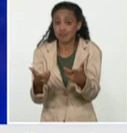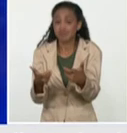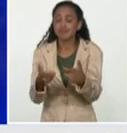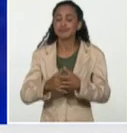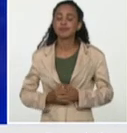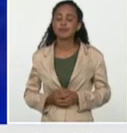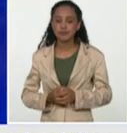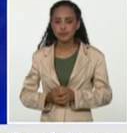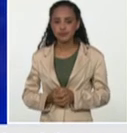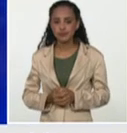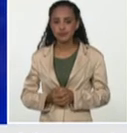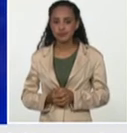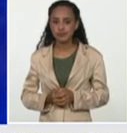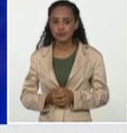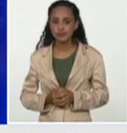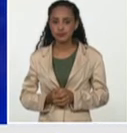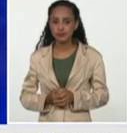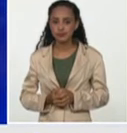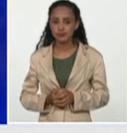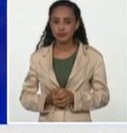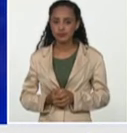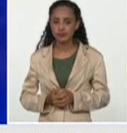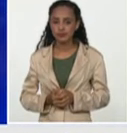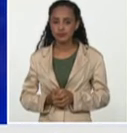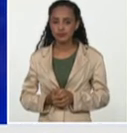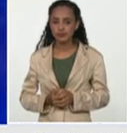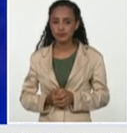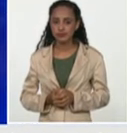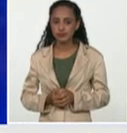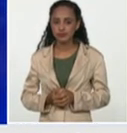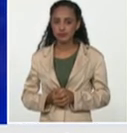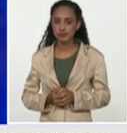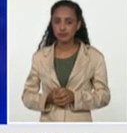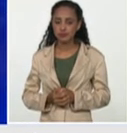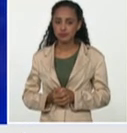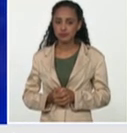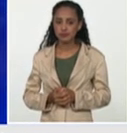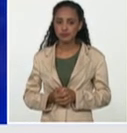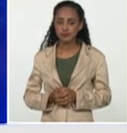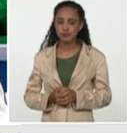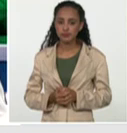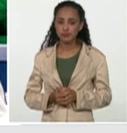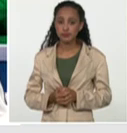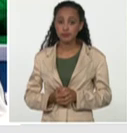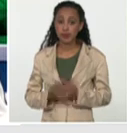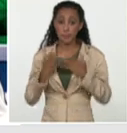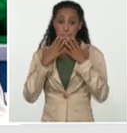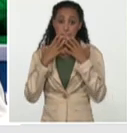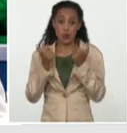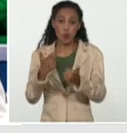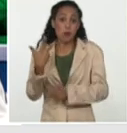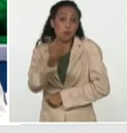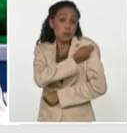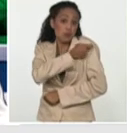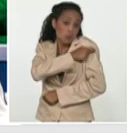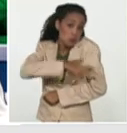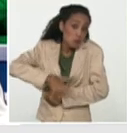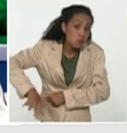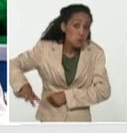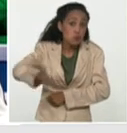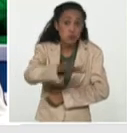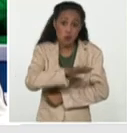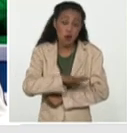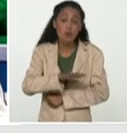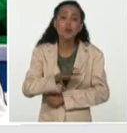Realmente eso nos va a permitir una mayor cobertura de toda la población y de todas formas,